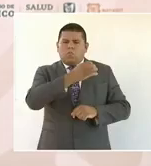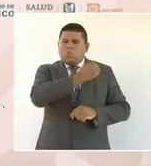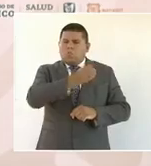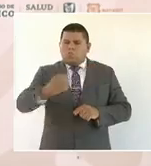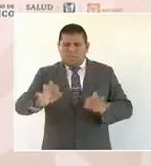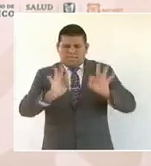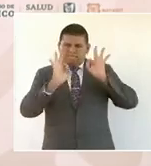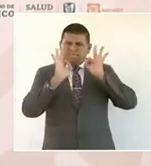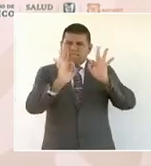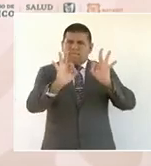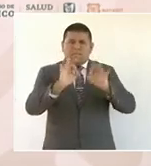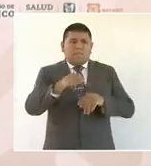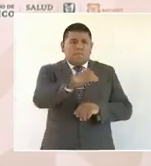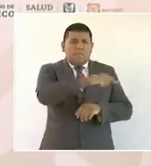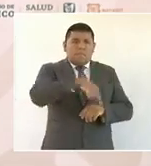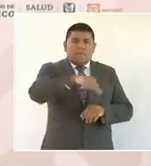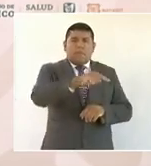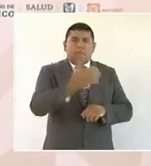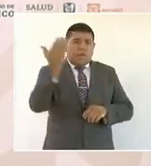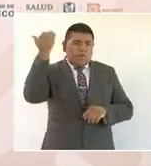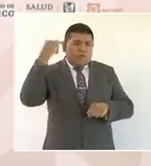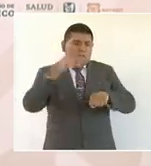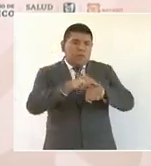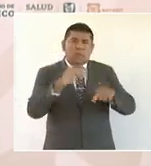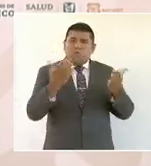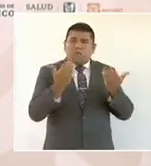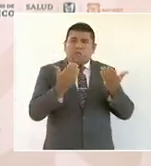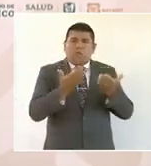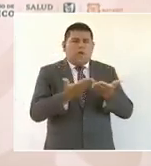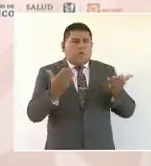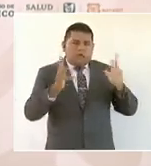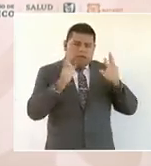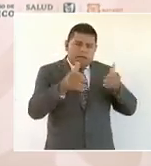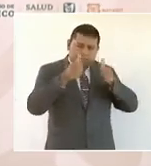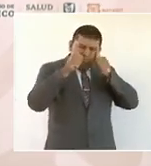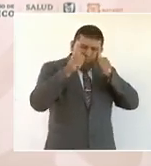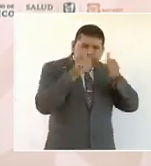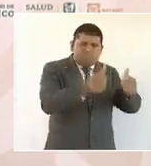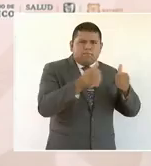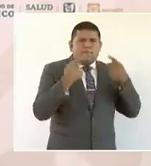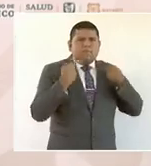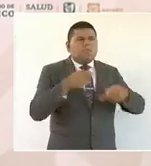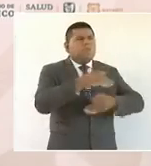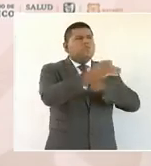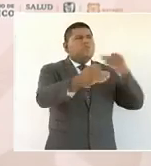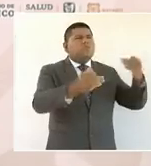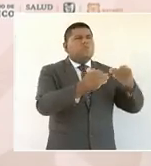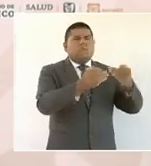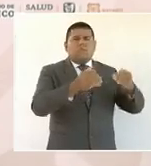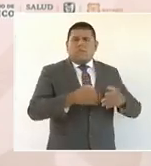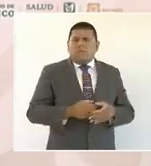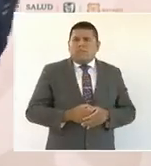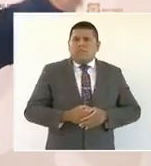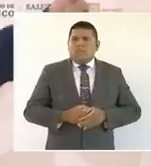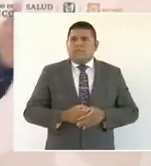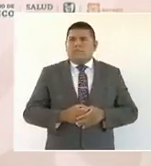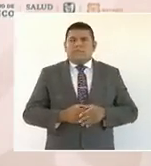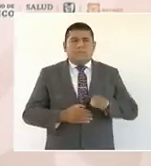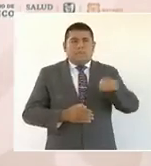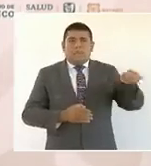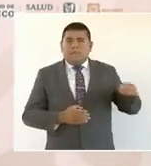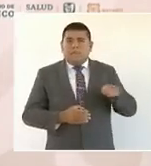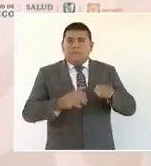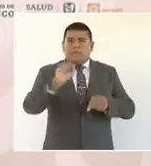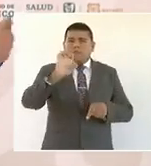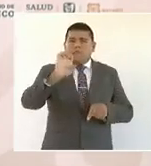población sin seguridad social, población abierta, es decir, el que no tiene el